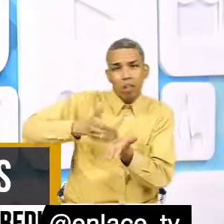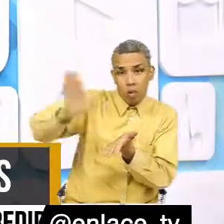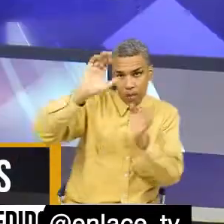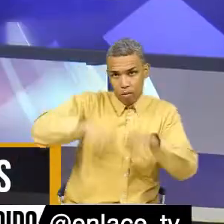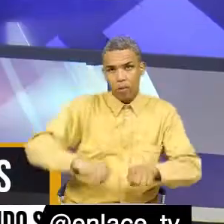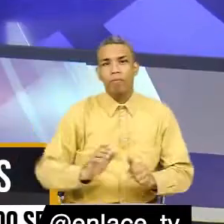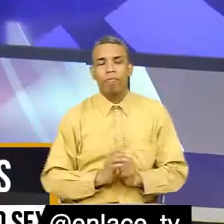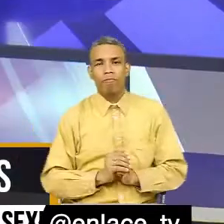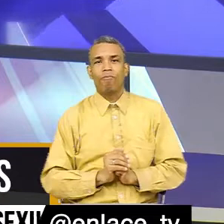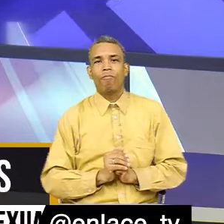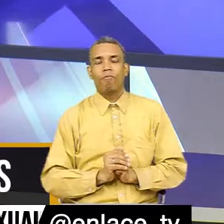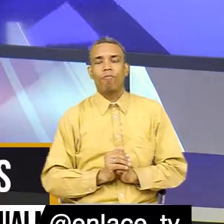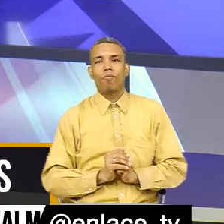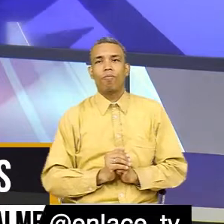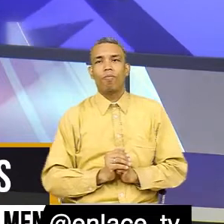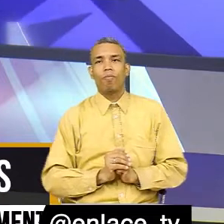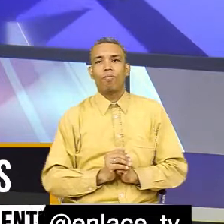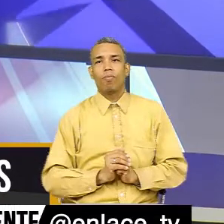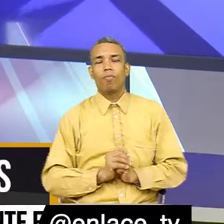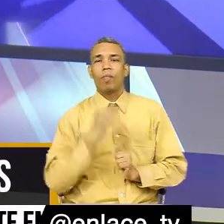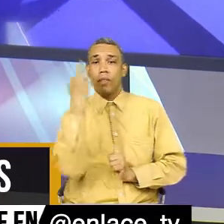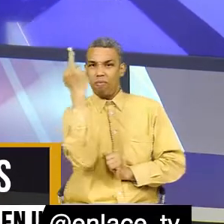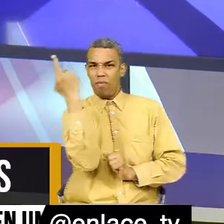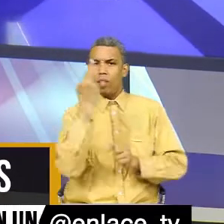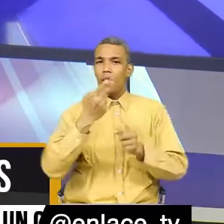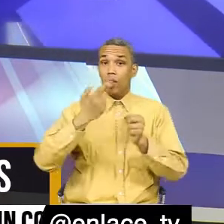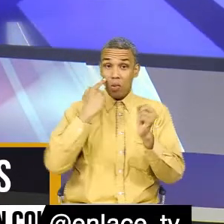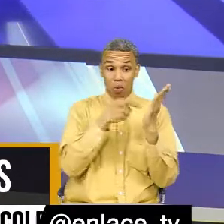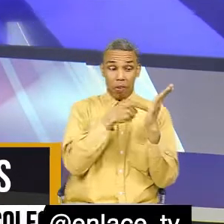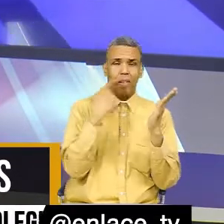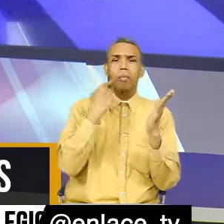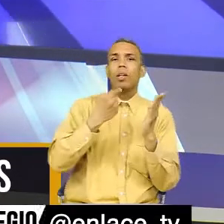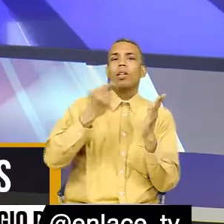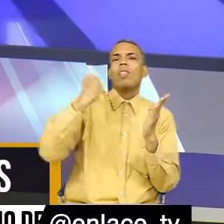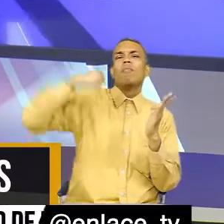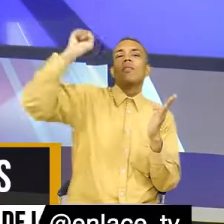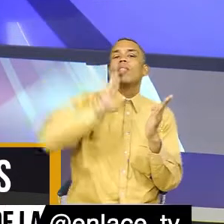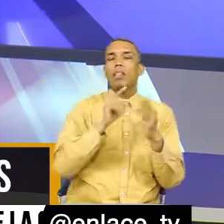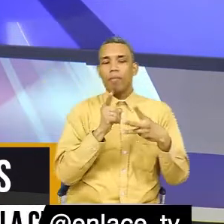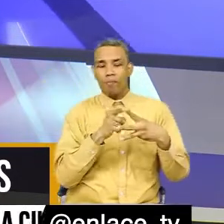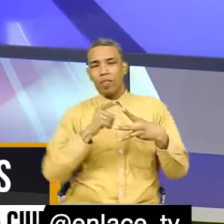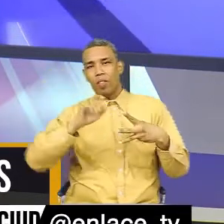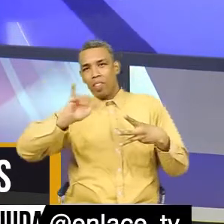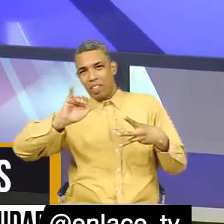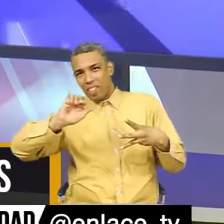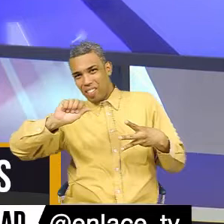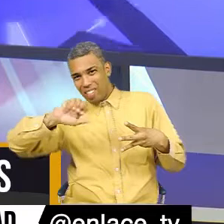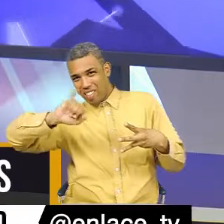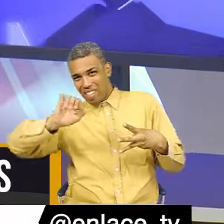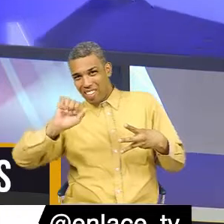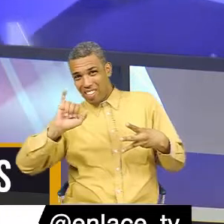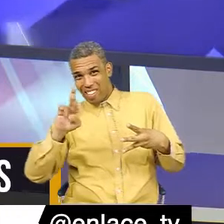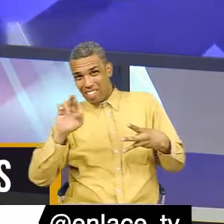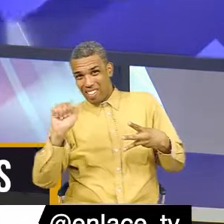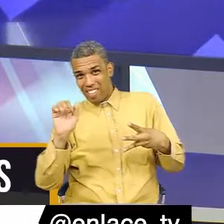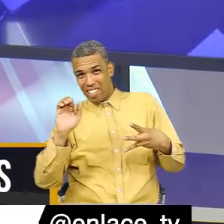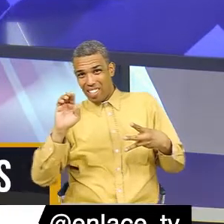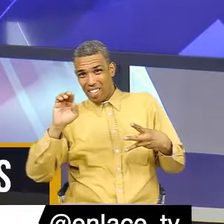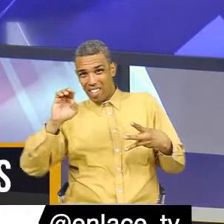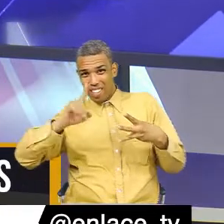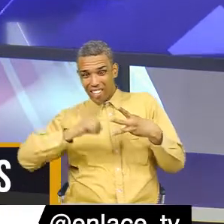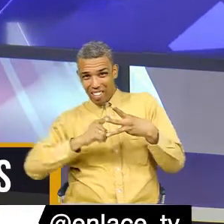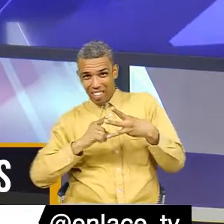Muy bien, vamos entonces a repetir los nombres de quienes ganaron estas boletas: Yajaira Vadillo, José Parada y Carmen Ruiz. Esta ha